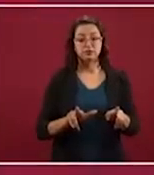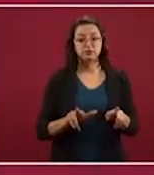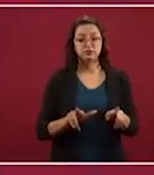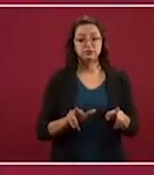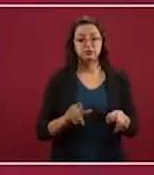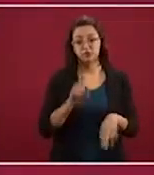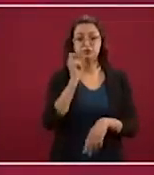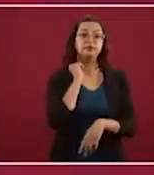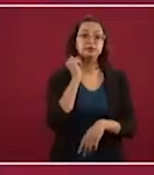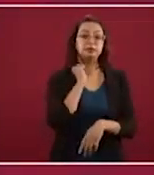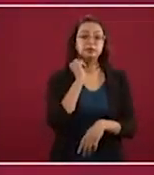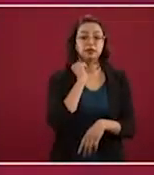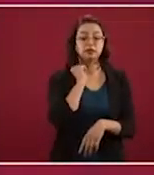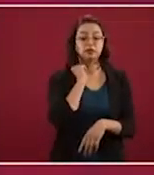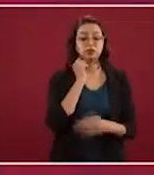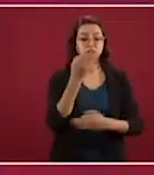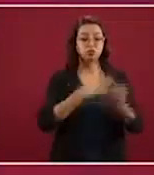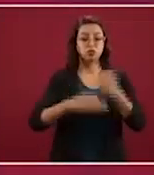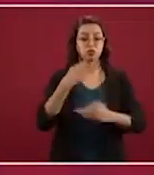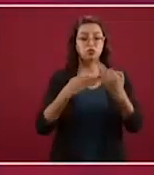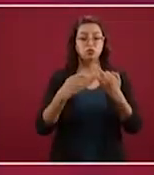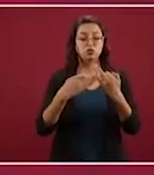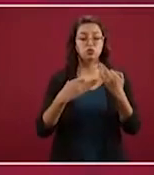en el Senado de todas las